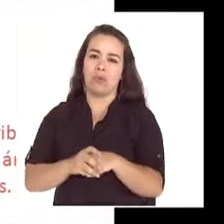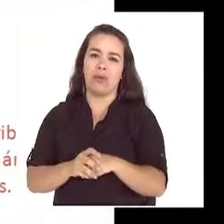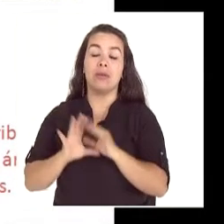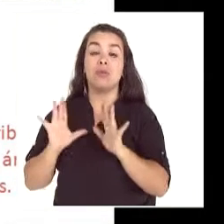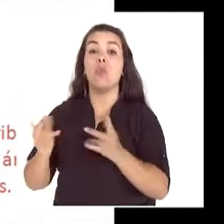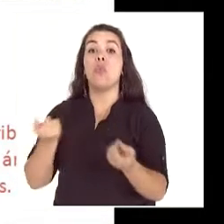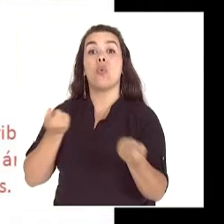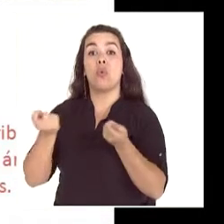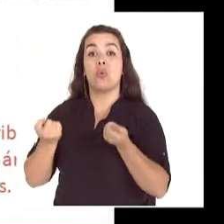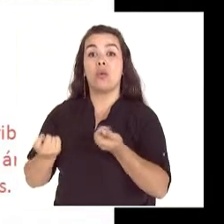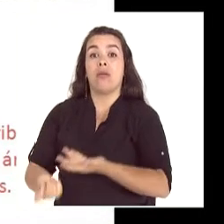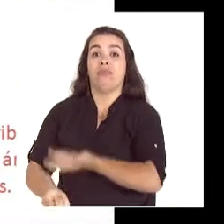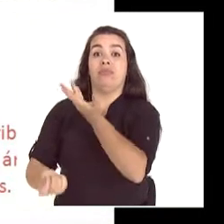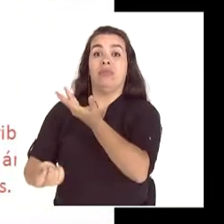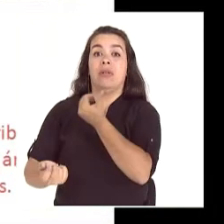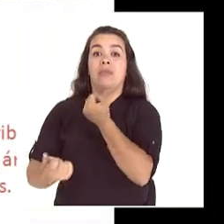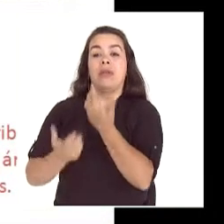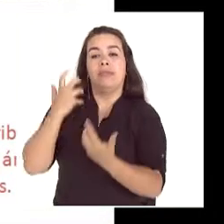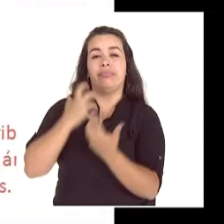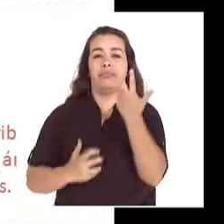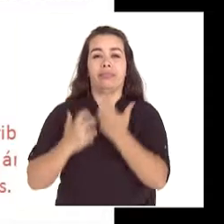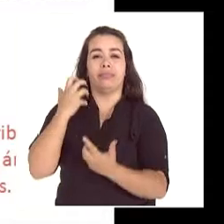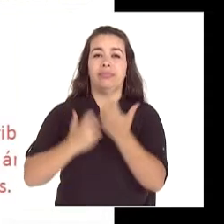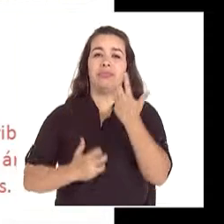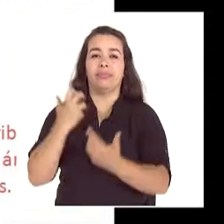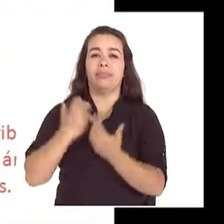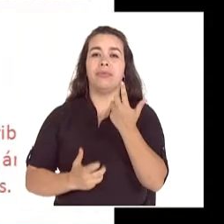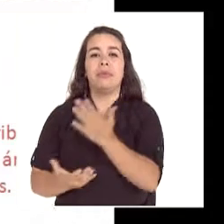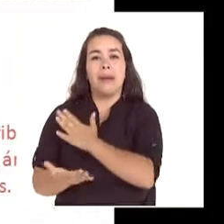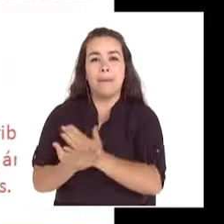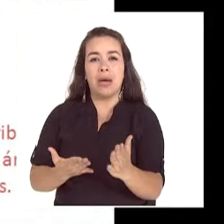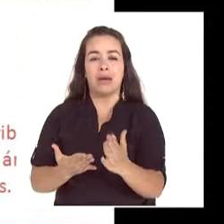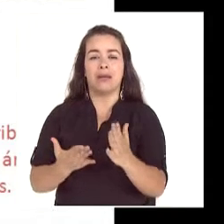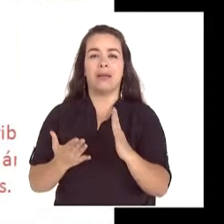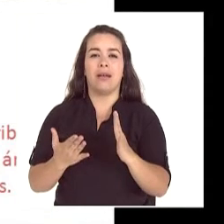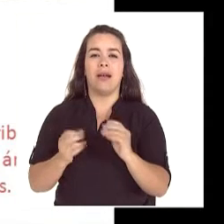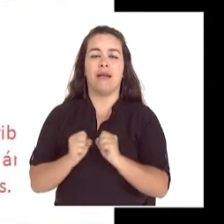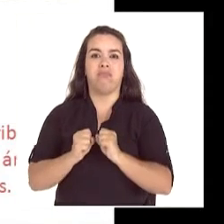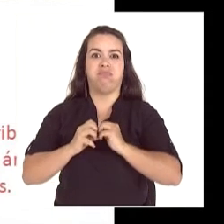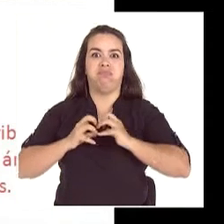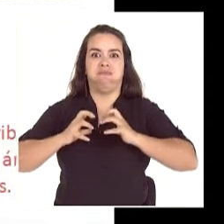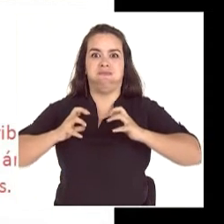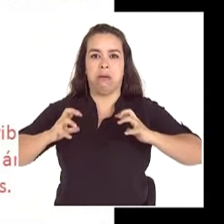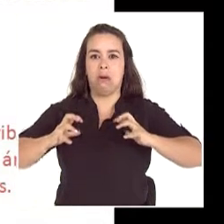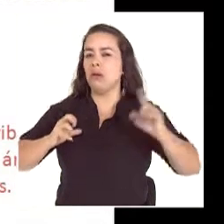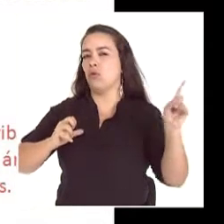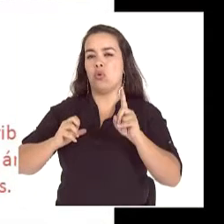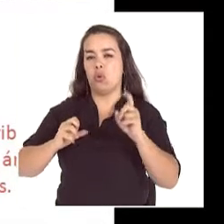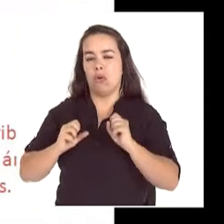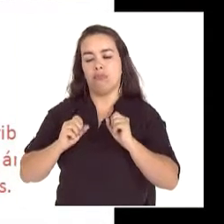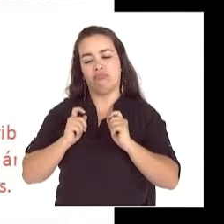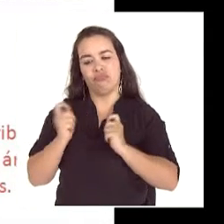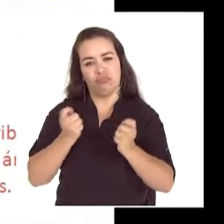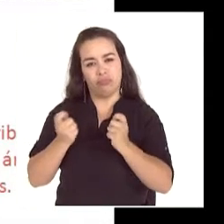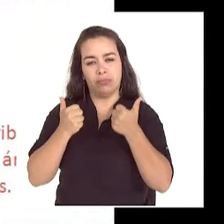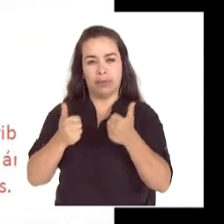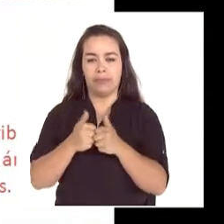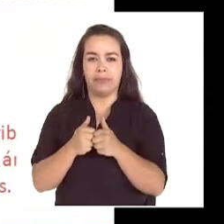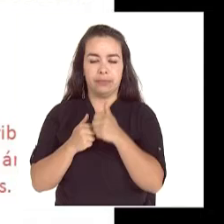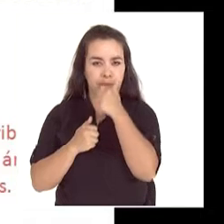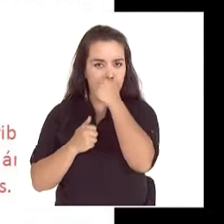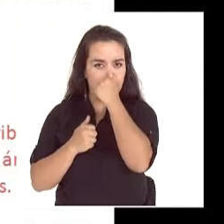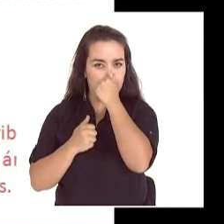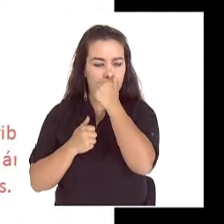controlan la presión arterial por otros mecanismos diferentes a la vasodilatación, es decir, a la distensión de las arterias. Por lo